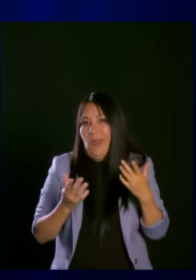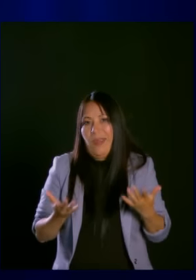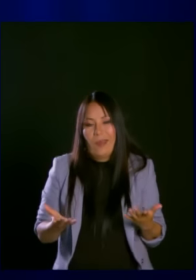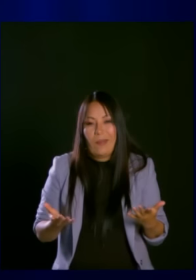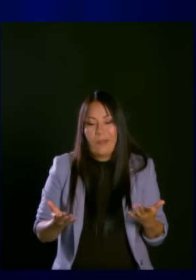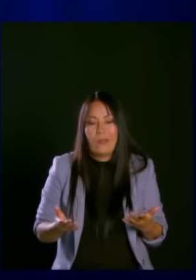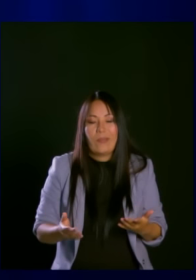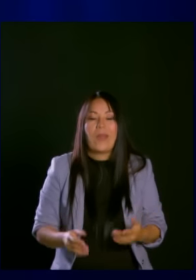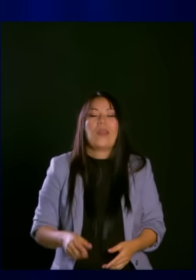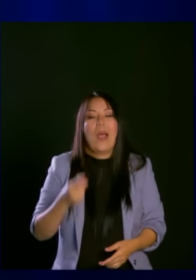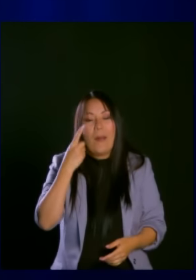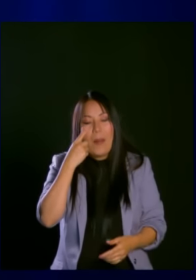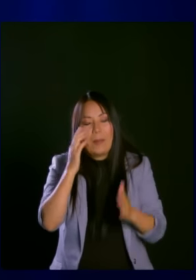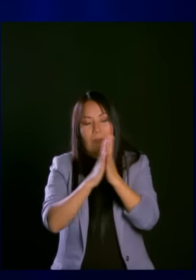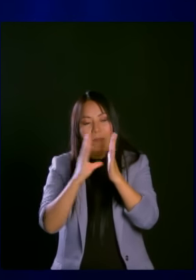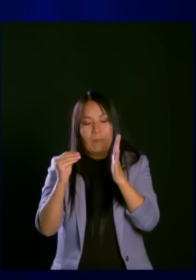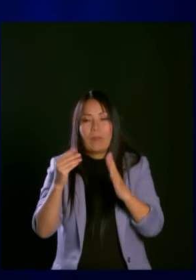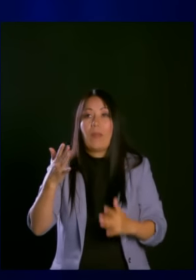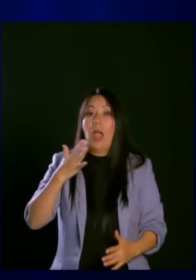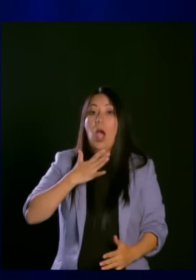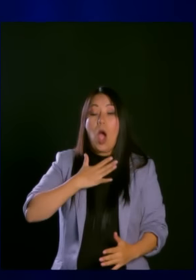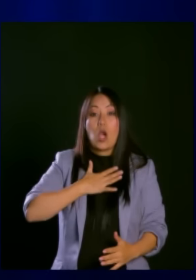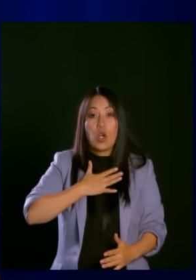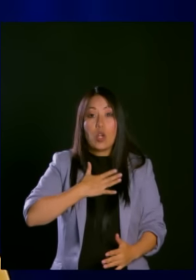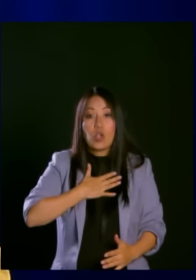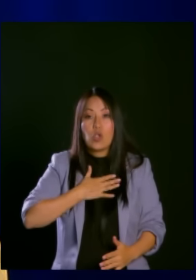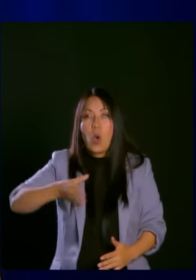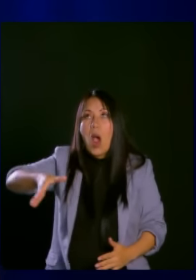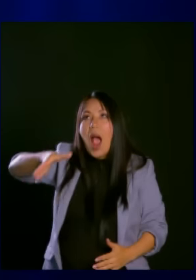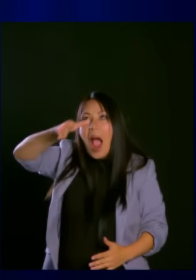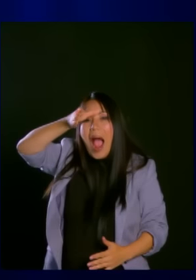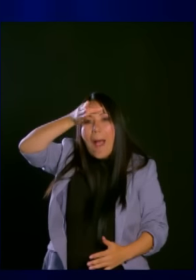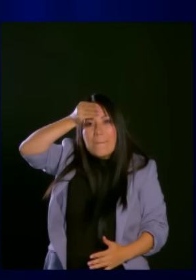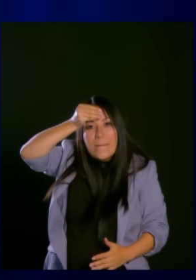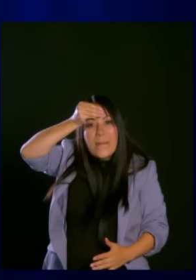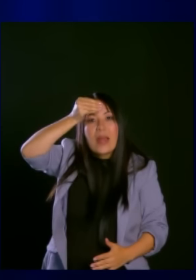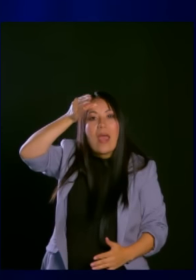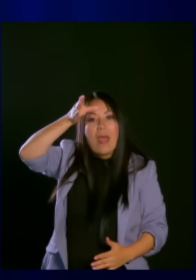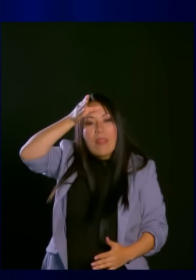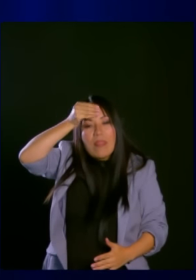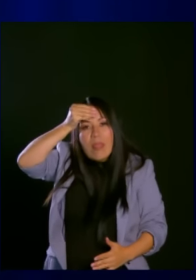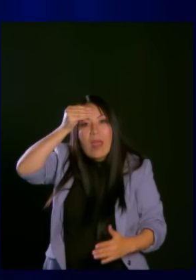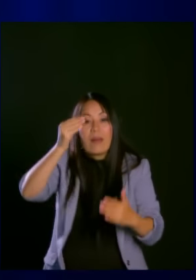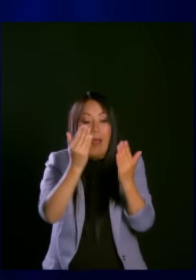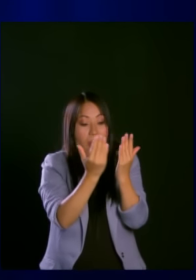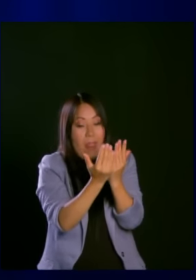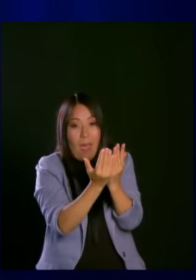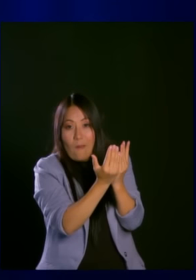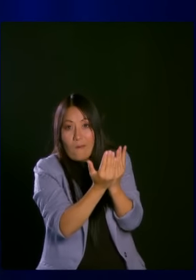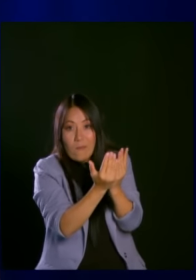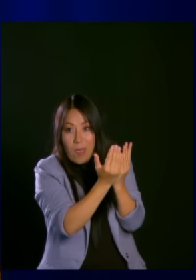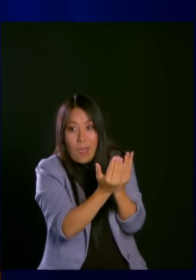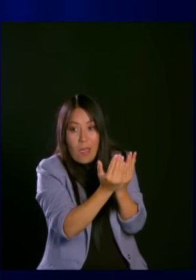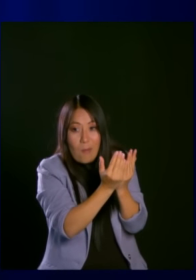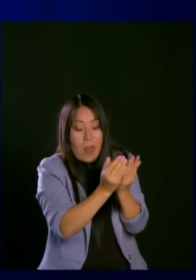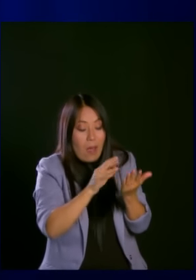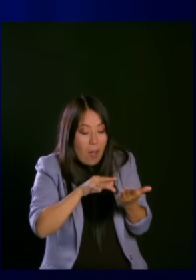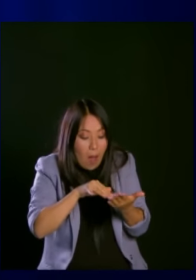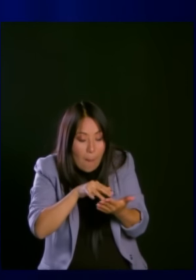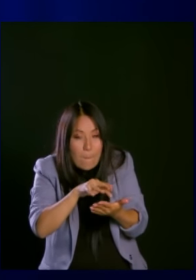Levanta las manos y di conmigo, debo aprender, según la Biblia, a hacer cuentas.